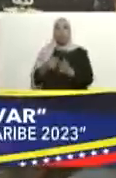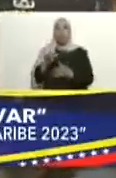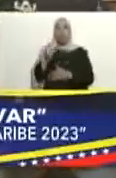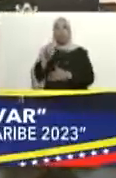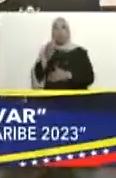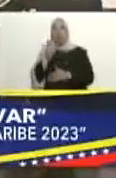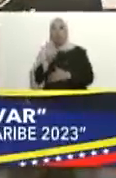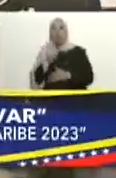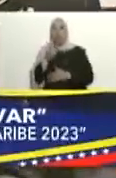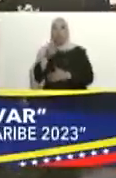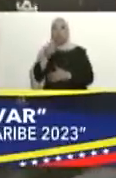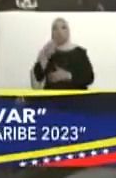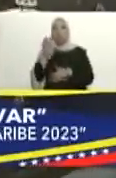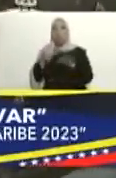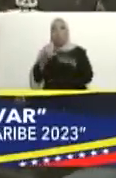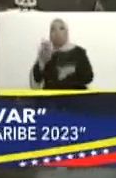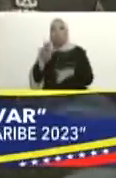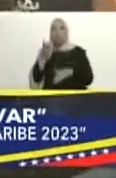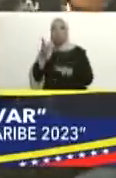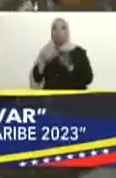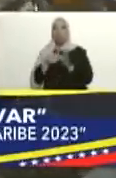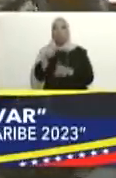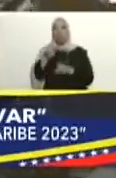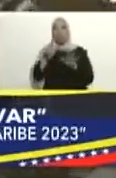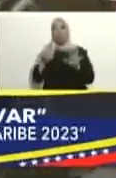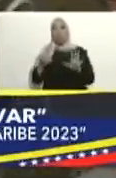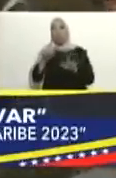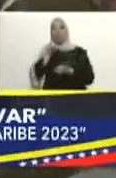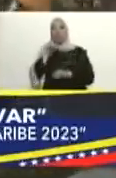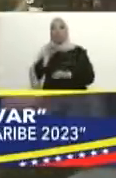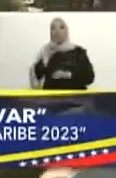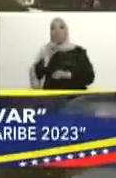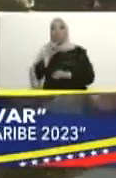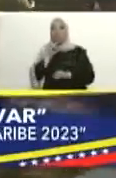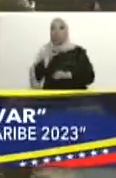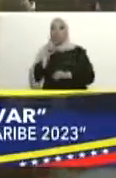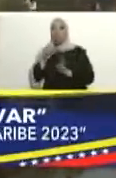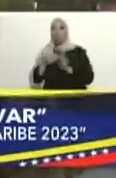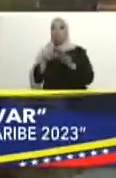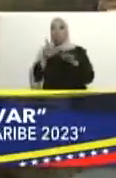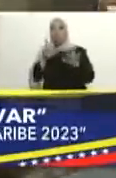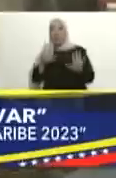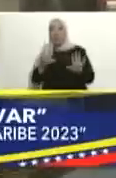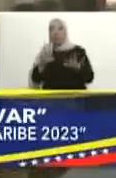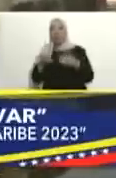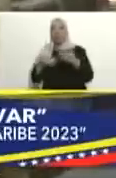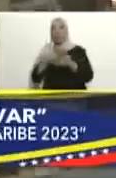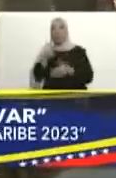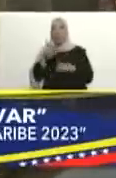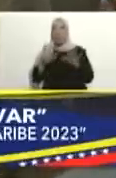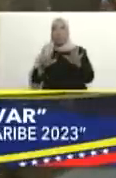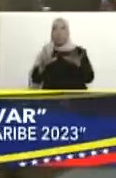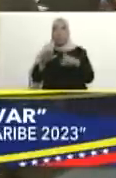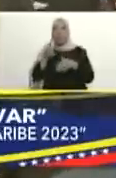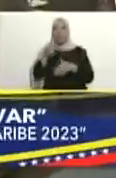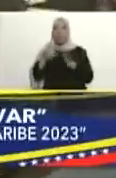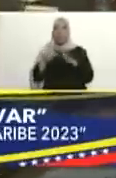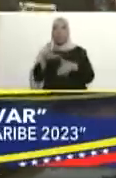16, durante los años de la tormenta más fuerte, 2017, 18, 19,